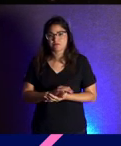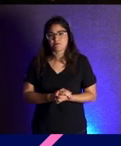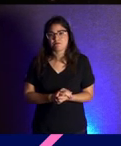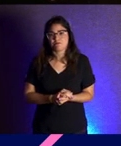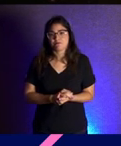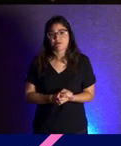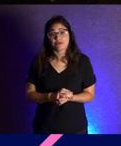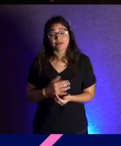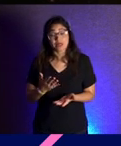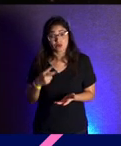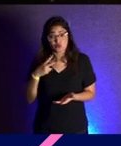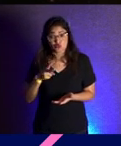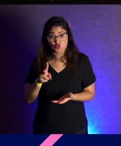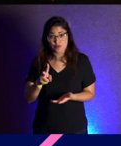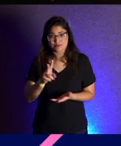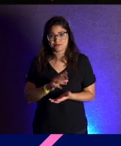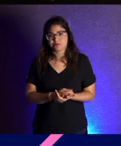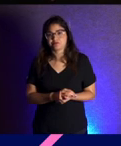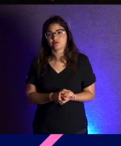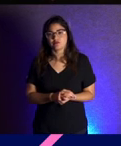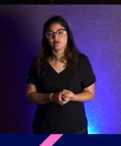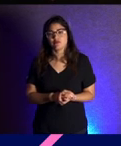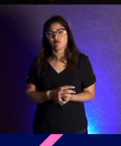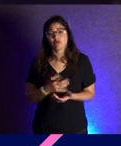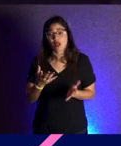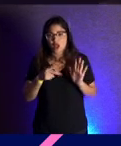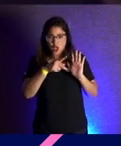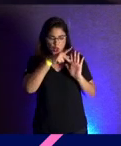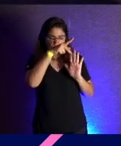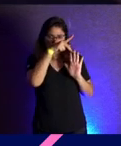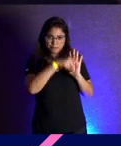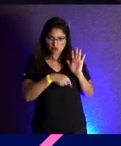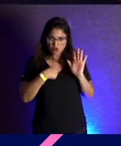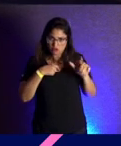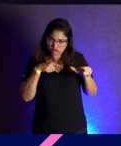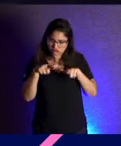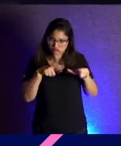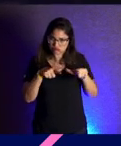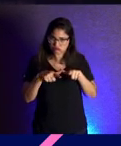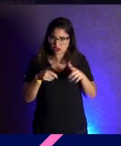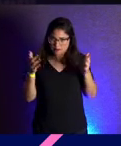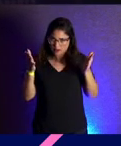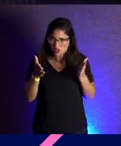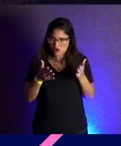So this is the slide that I've been working on. This is my city.